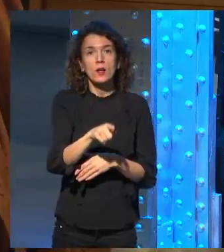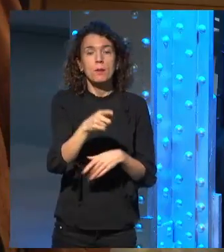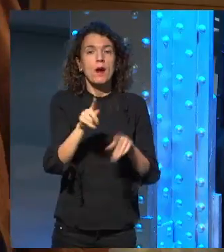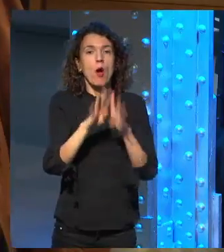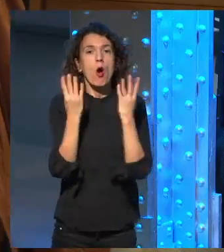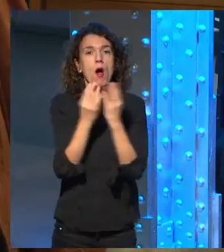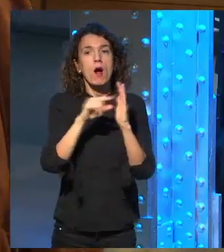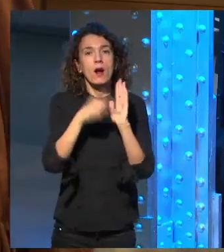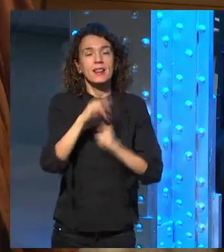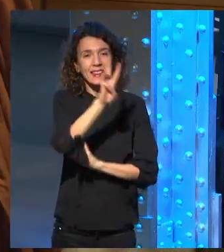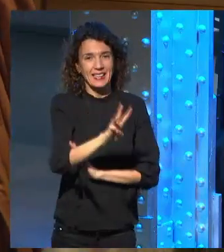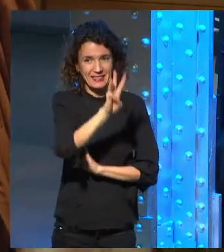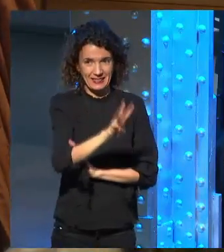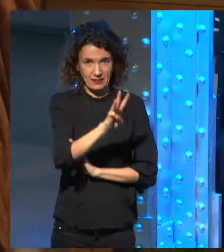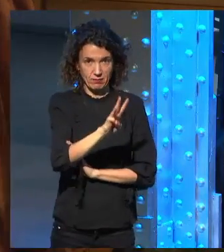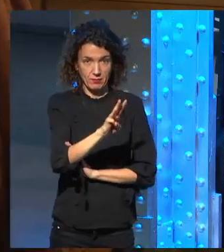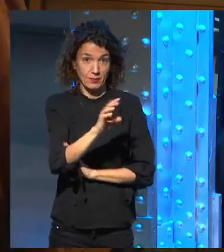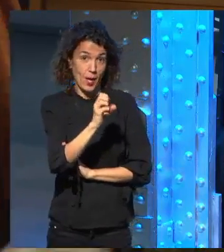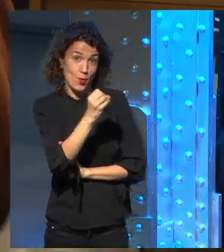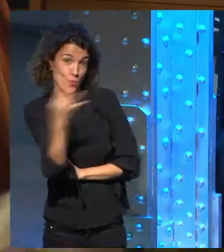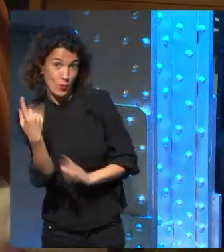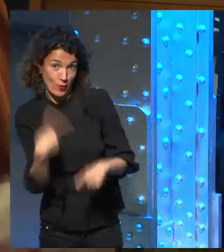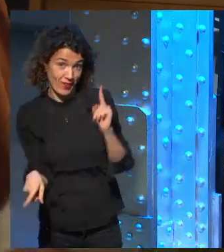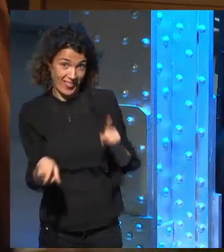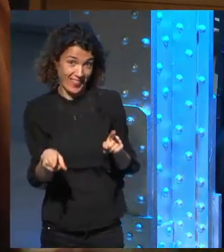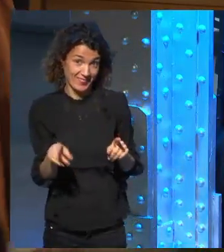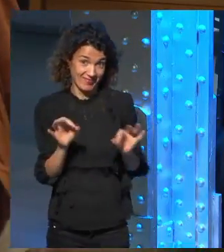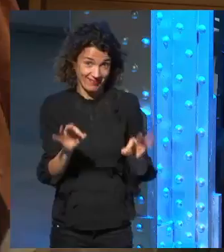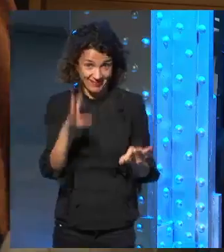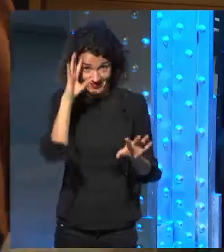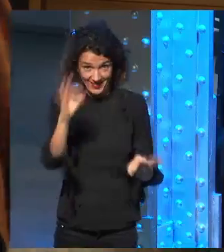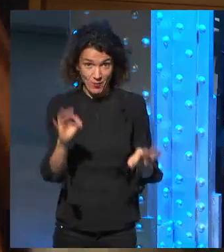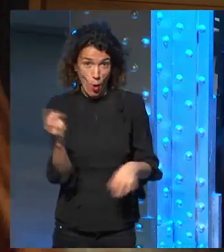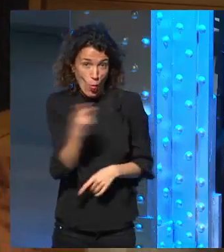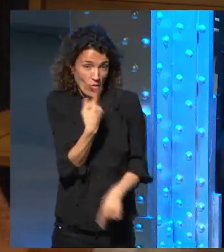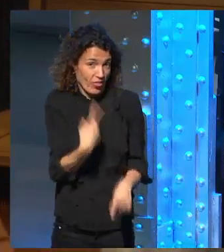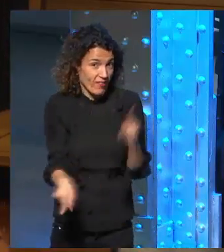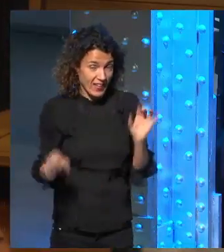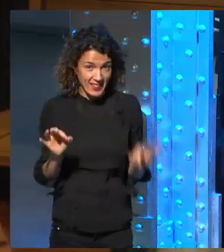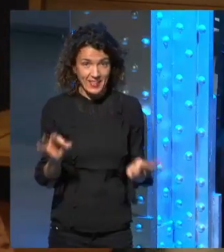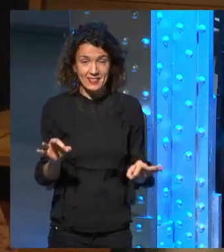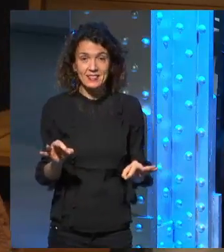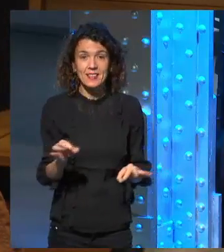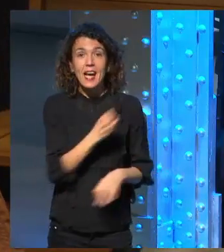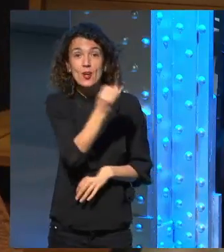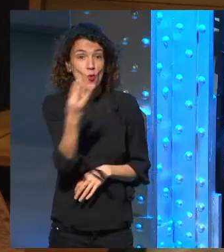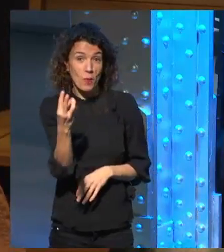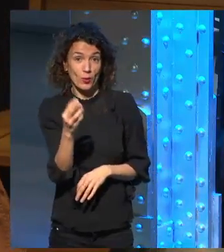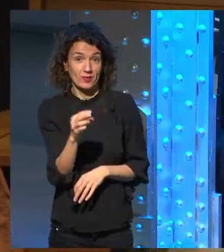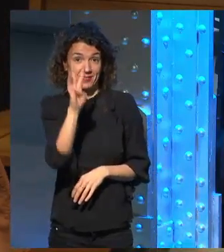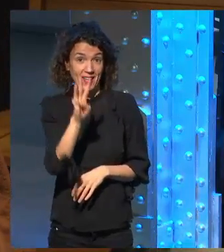es totalmente distinto. Pues el número, ¿no? El Rachmaninoff es 3. ¿Qué me ha dicho? El